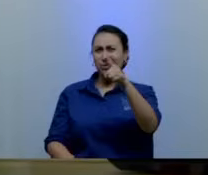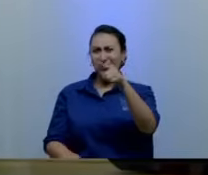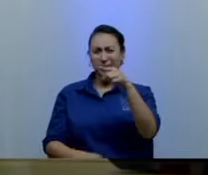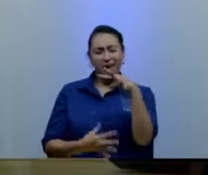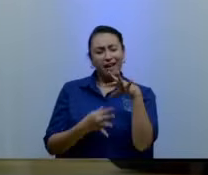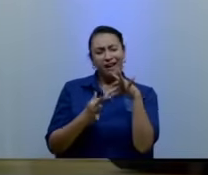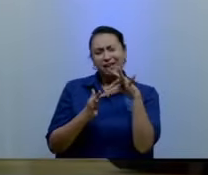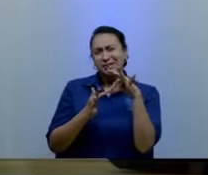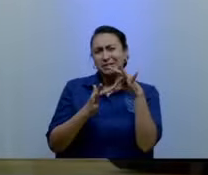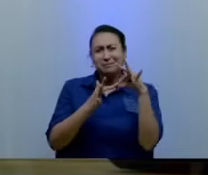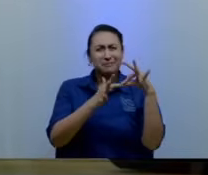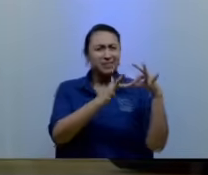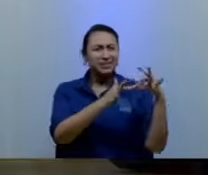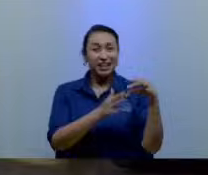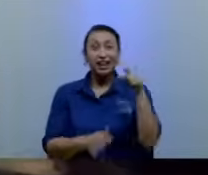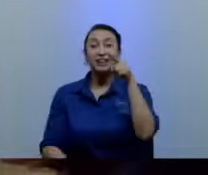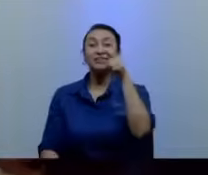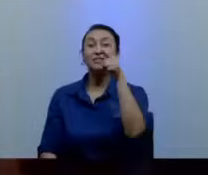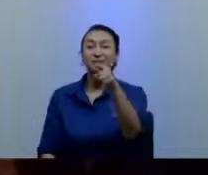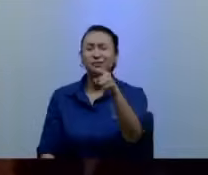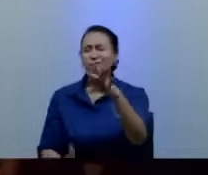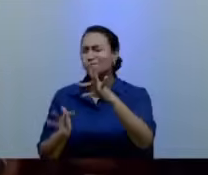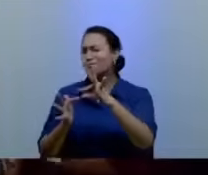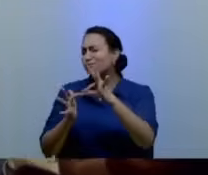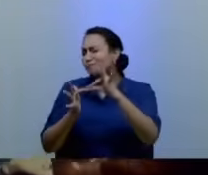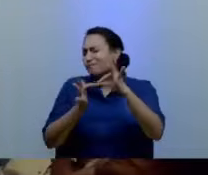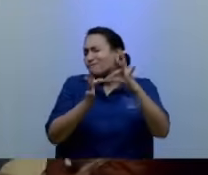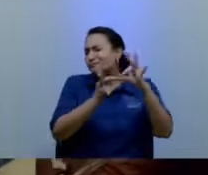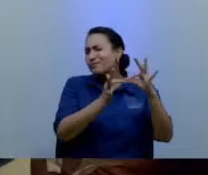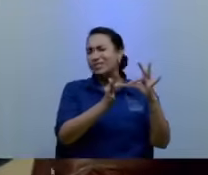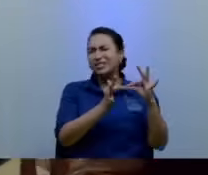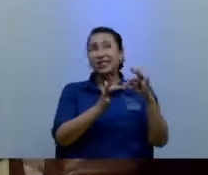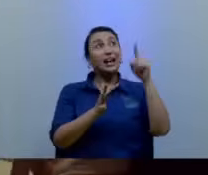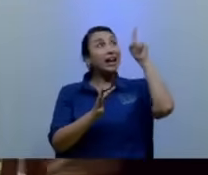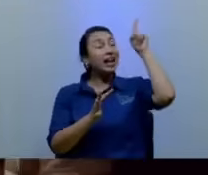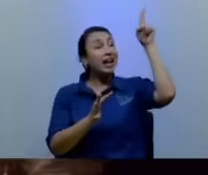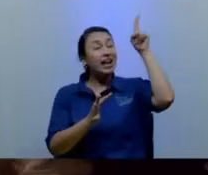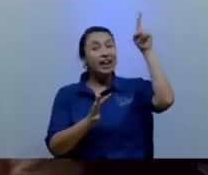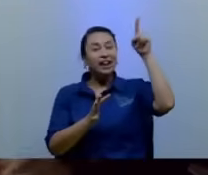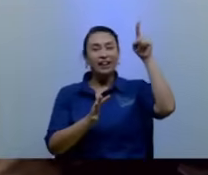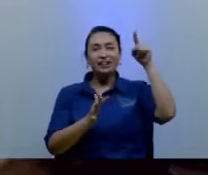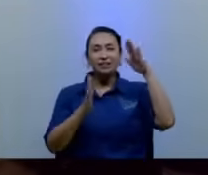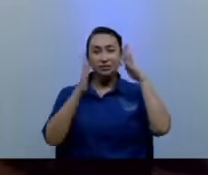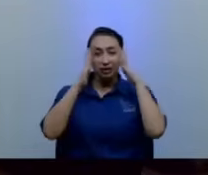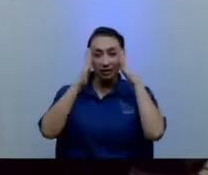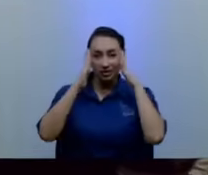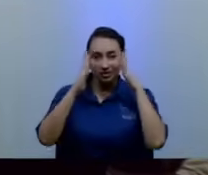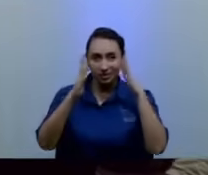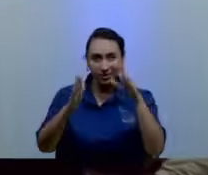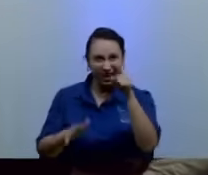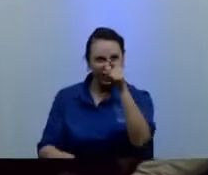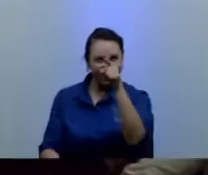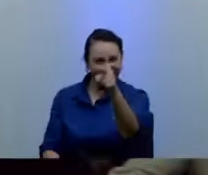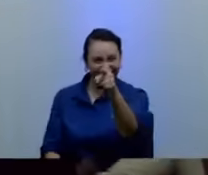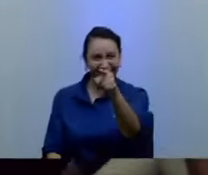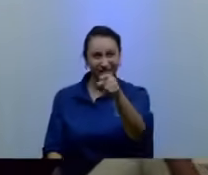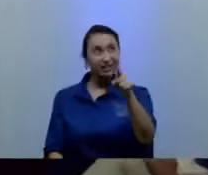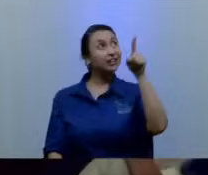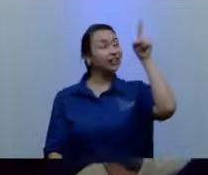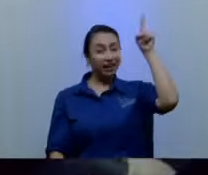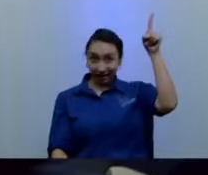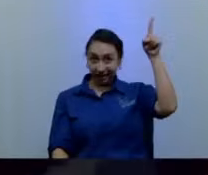específico. Dios te mandó a esta tierra con un propósito específico. Tienes que creerlo. Es que no es porque yo lo